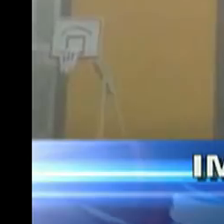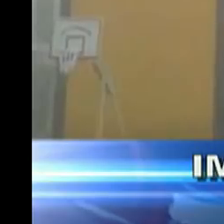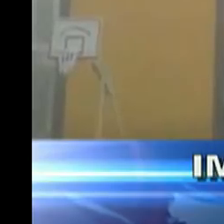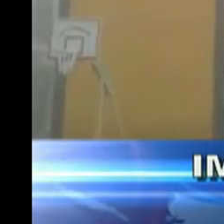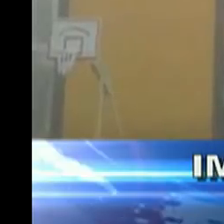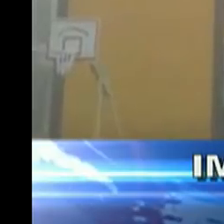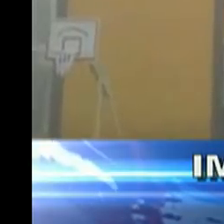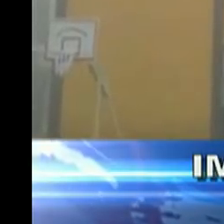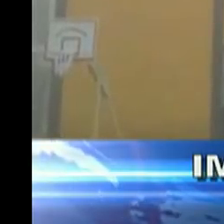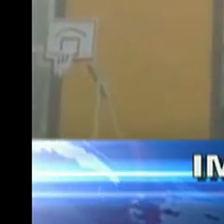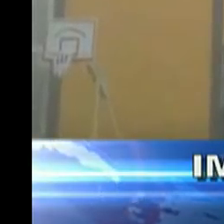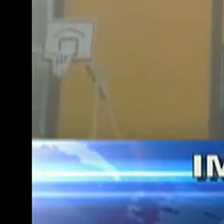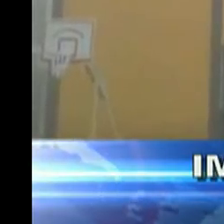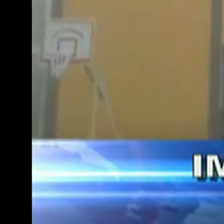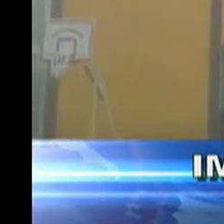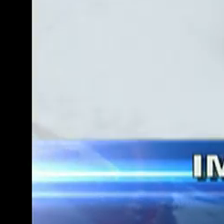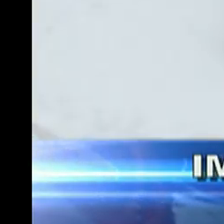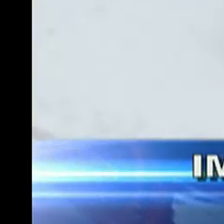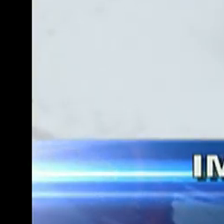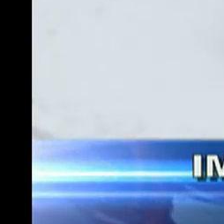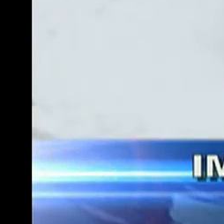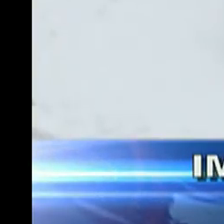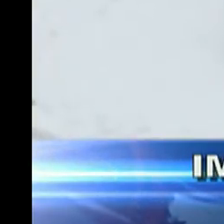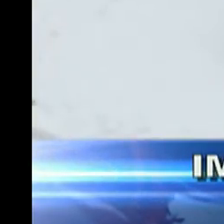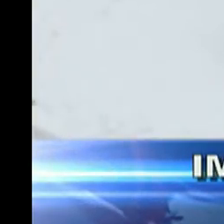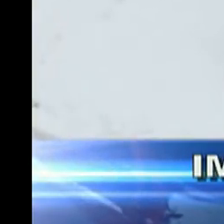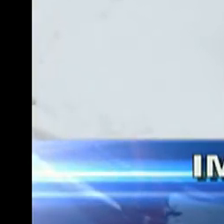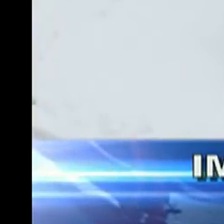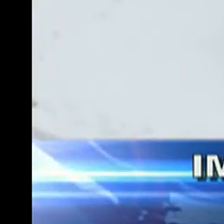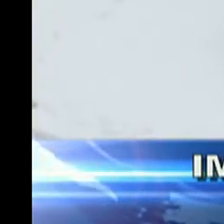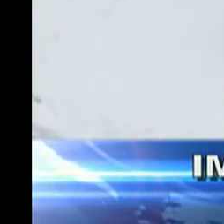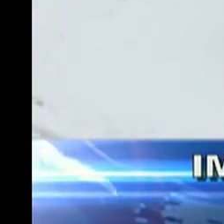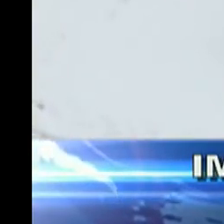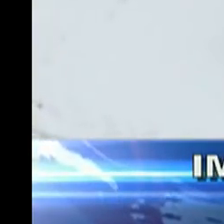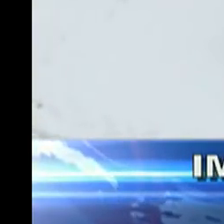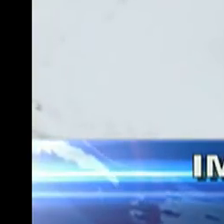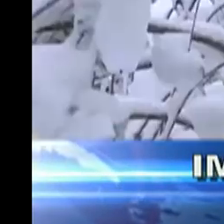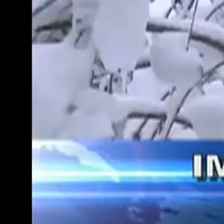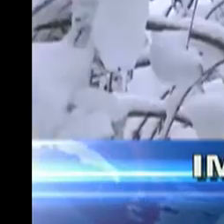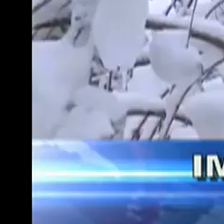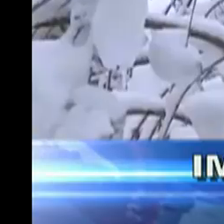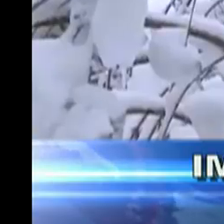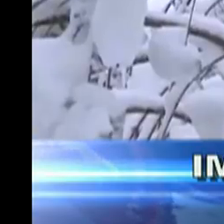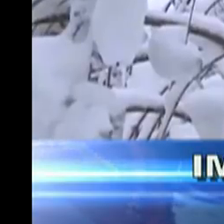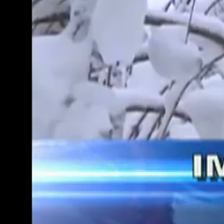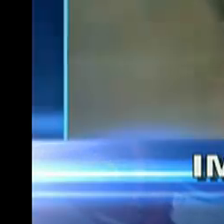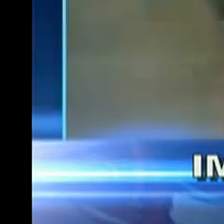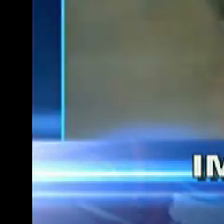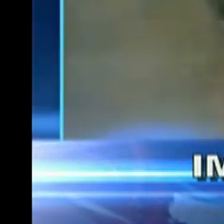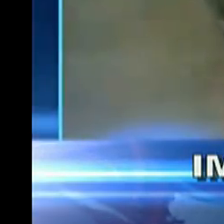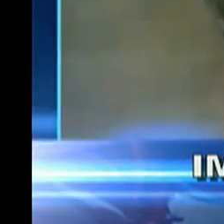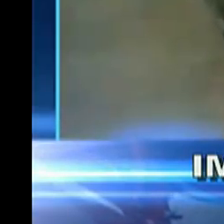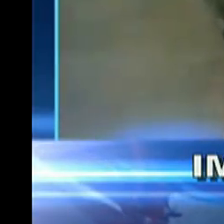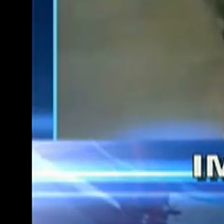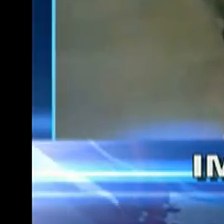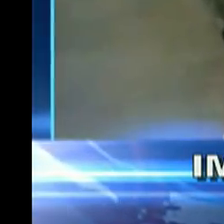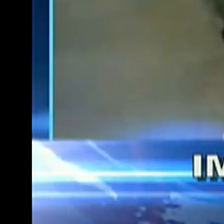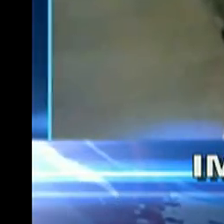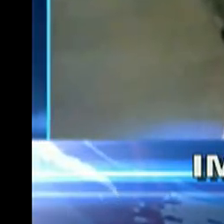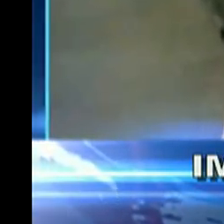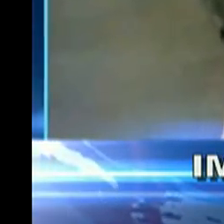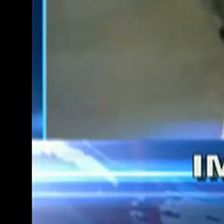casi congelado a la escuela. El menor camina 4 kilómetros a 10 grados bajo